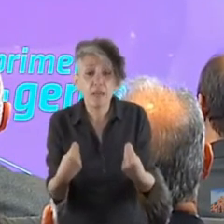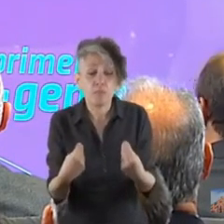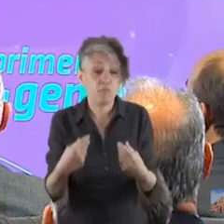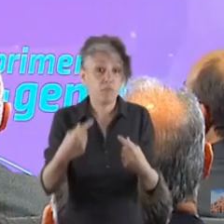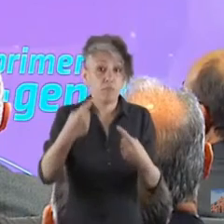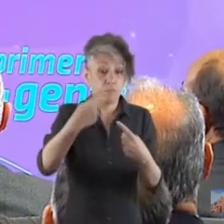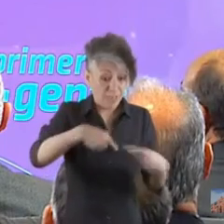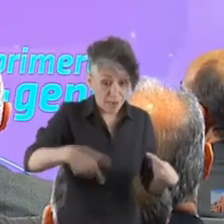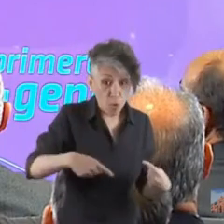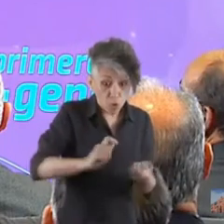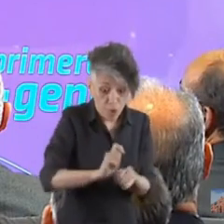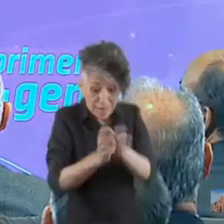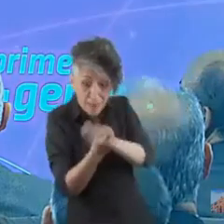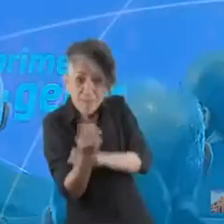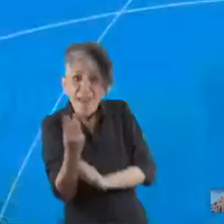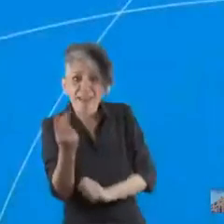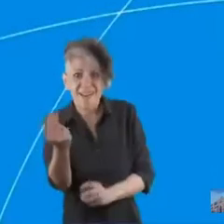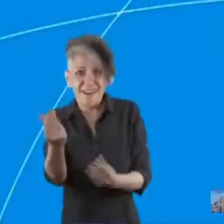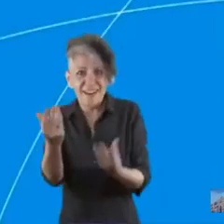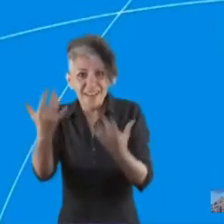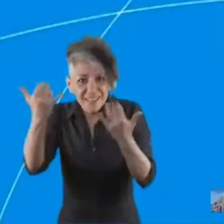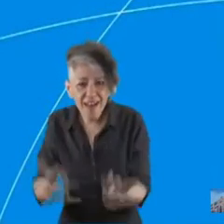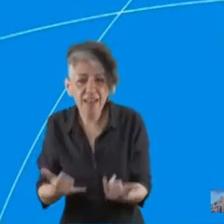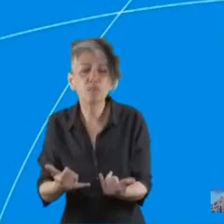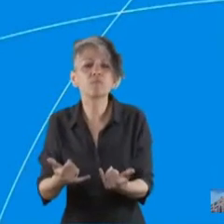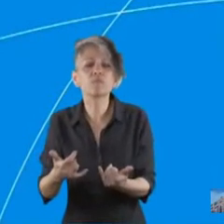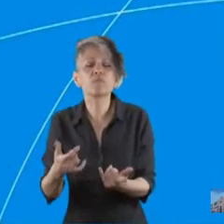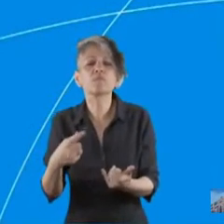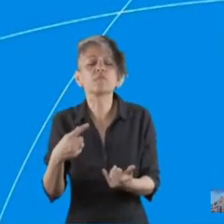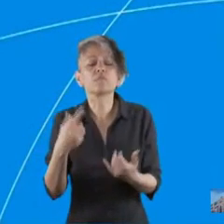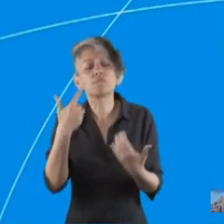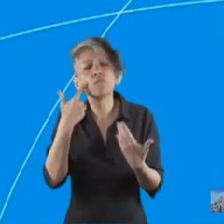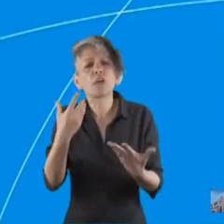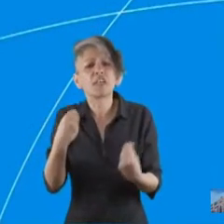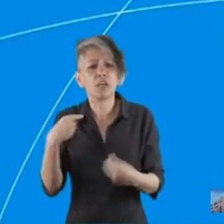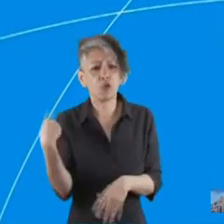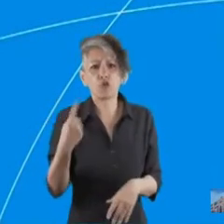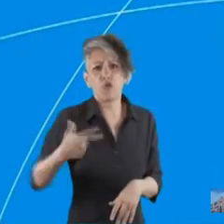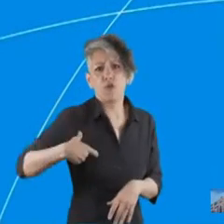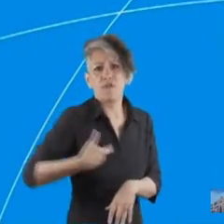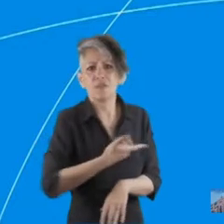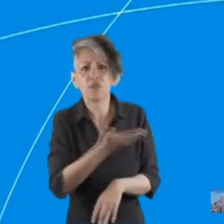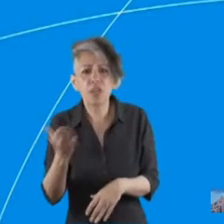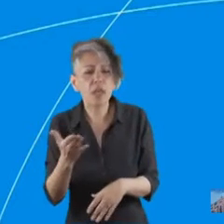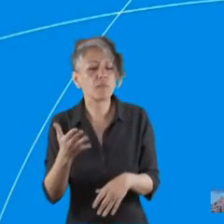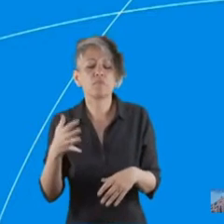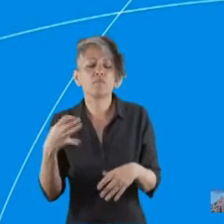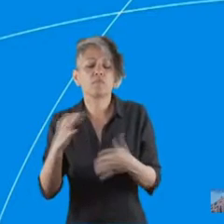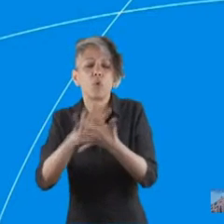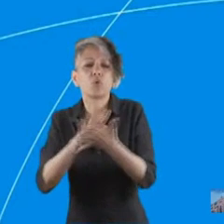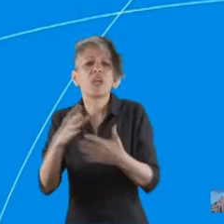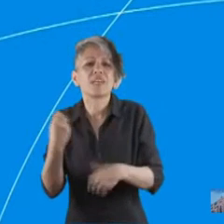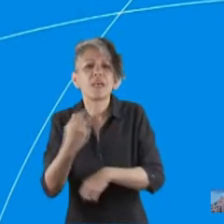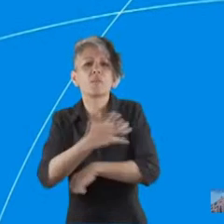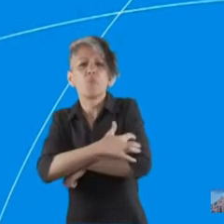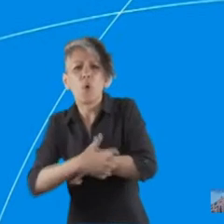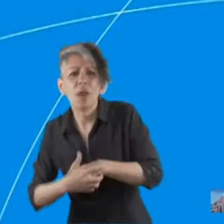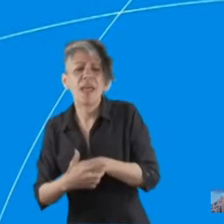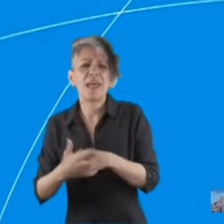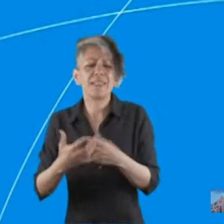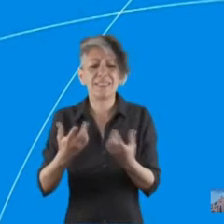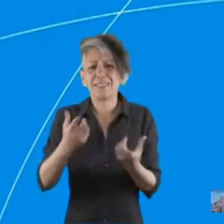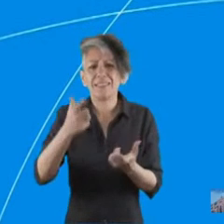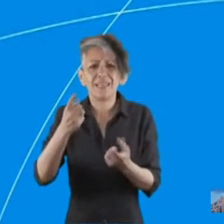nos lleve a superar el dolor que representa como sociedad la pobreza y la indigencia con la que convivimos